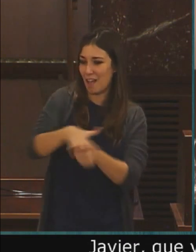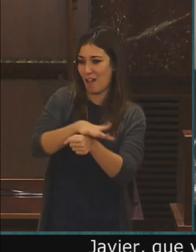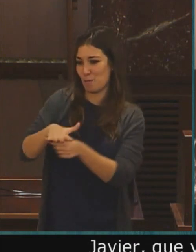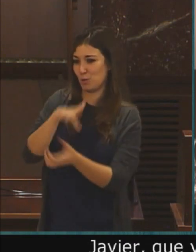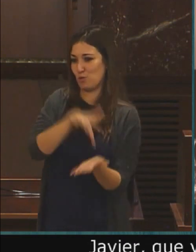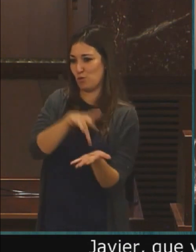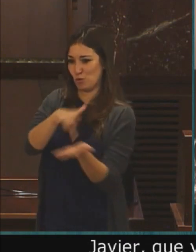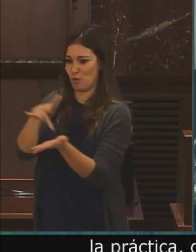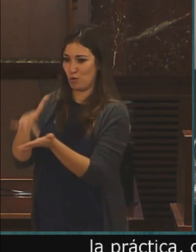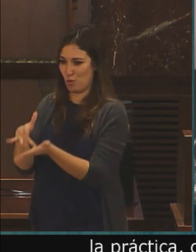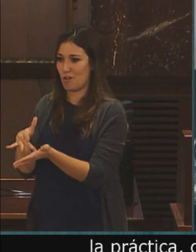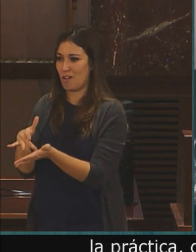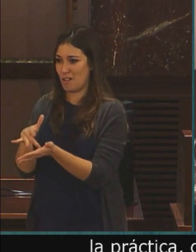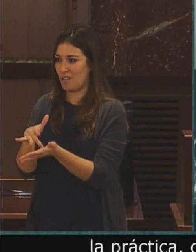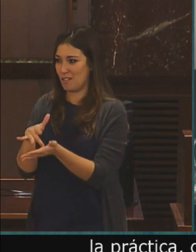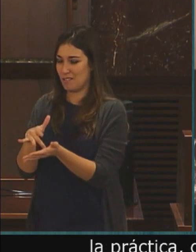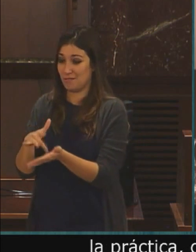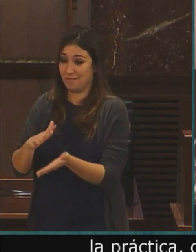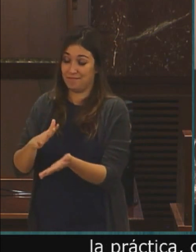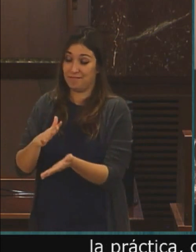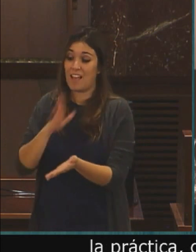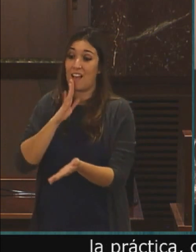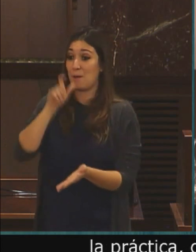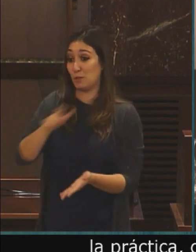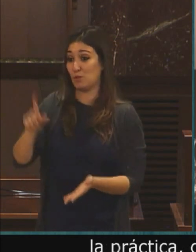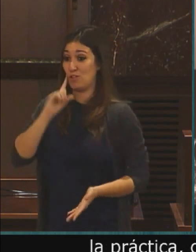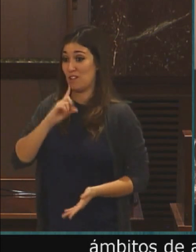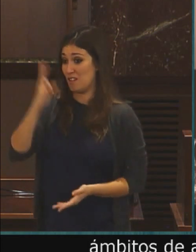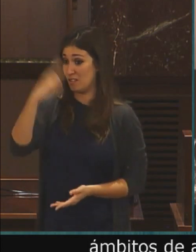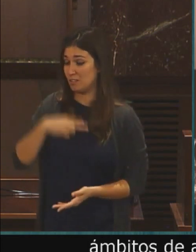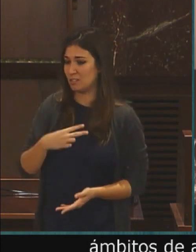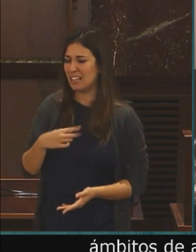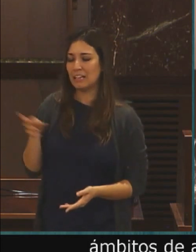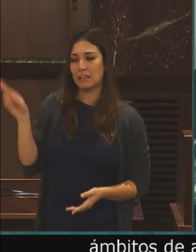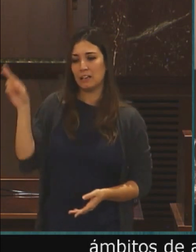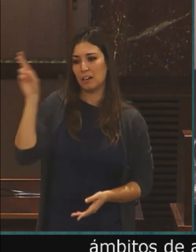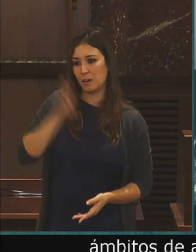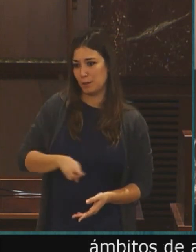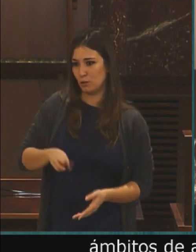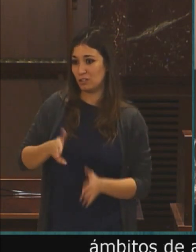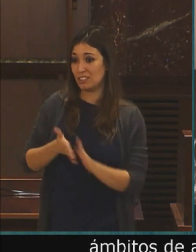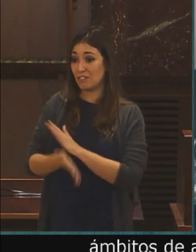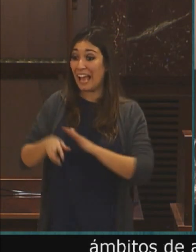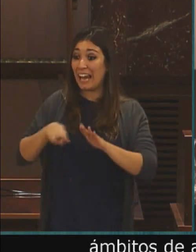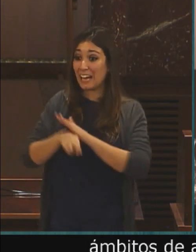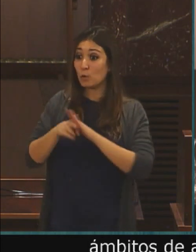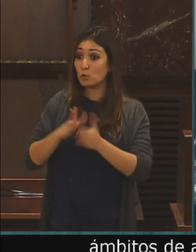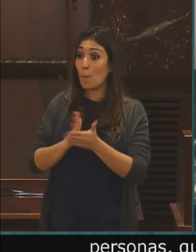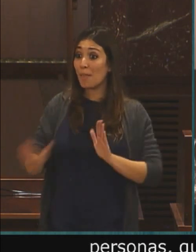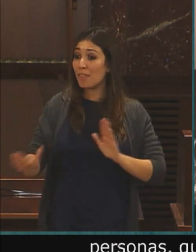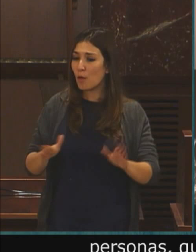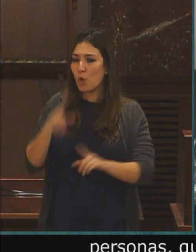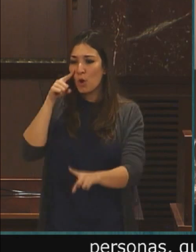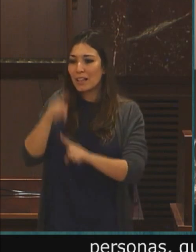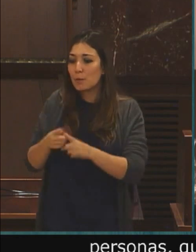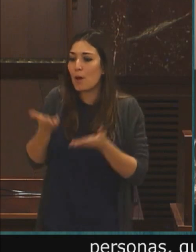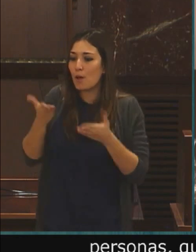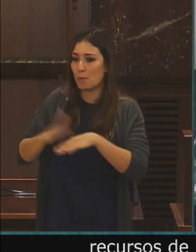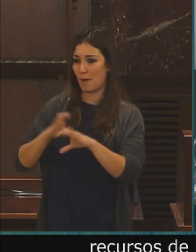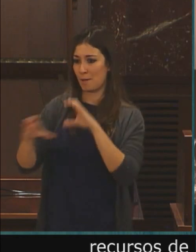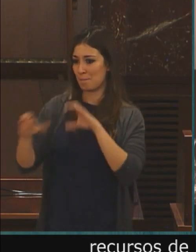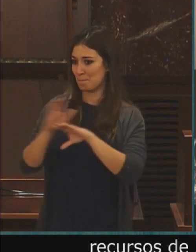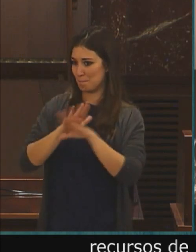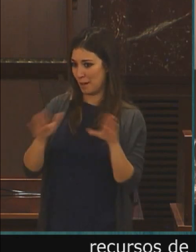ámbitos de actuación de estas personas que, insistimos, son recursos de la comunicación y que adaptan